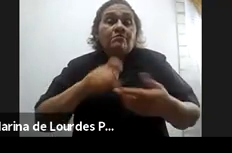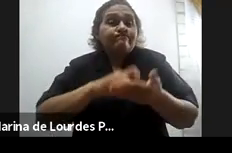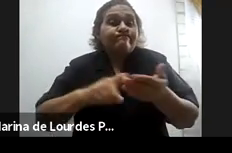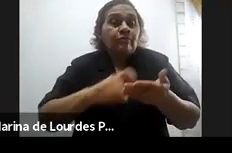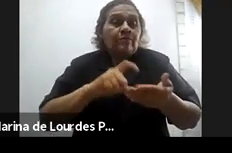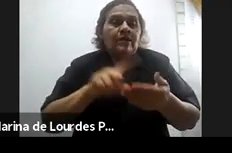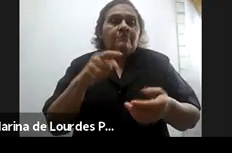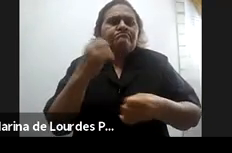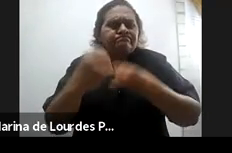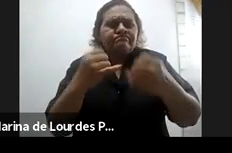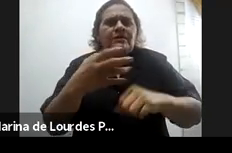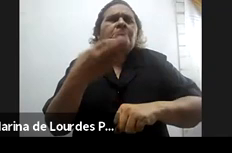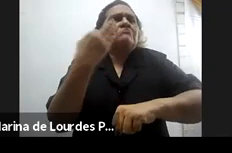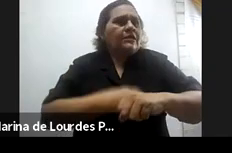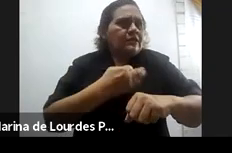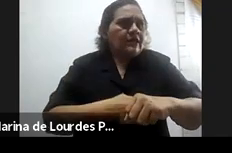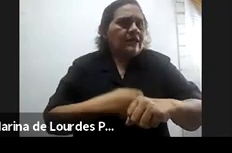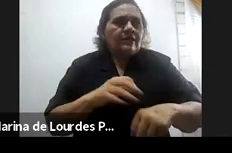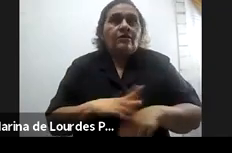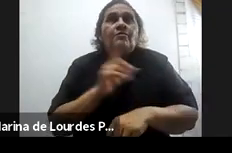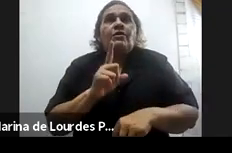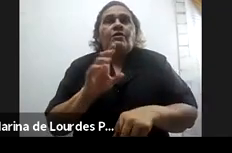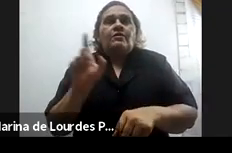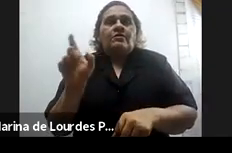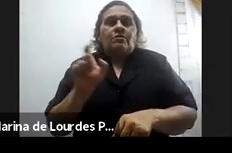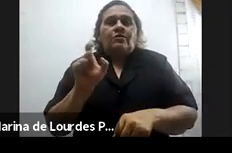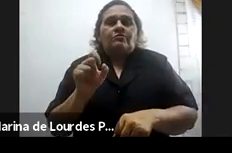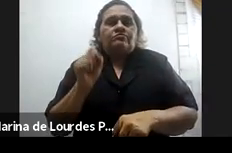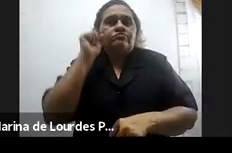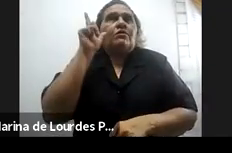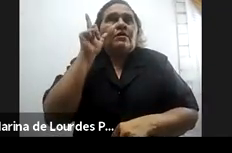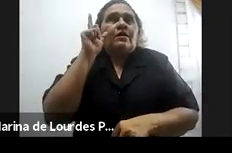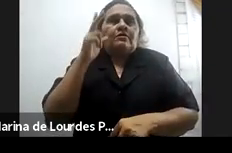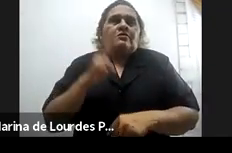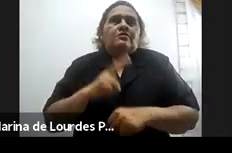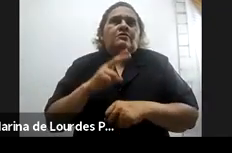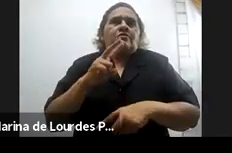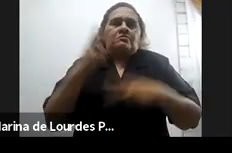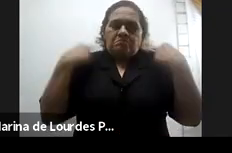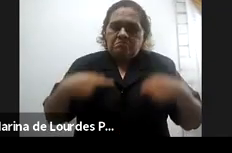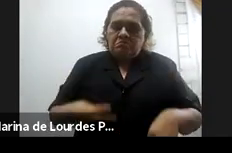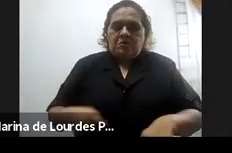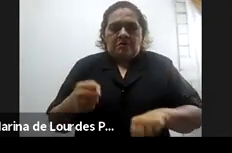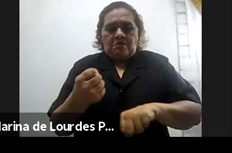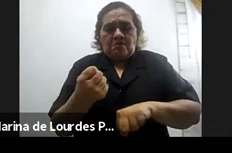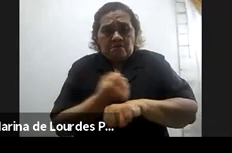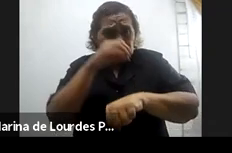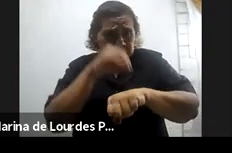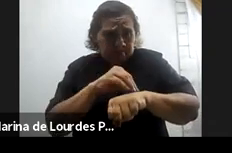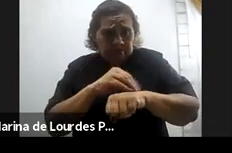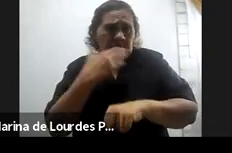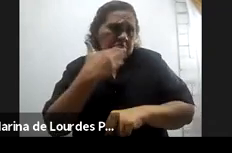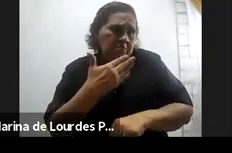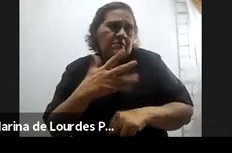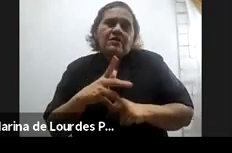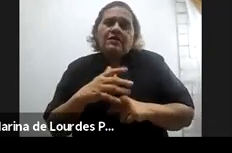qué? No me van a dejar mentir, ¿no? Cuando nos levantamos y nos vestimos, nos ponemos los zapatos, pues los zapatos nos quedan divinos,